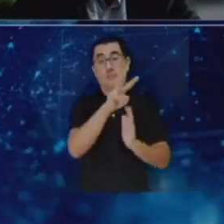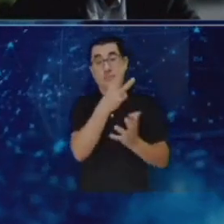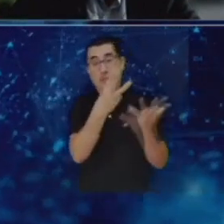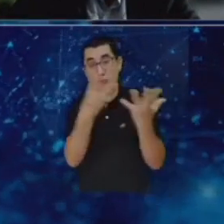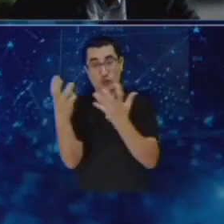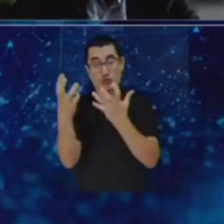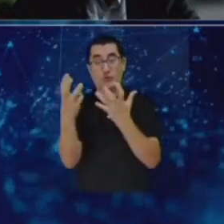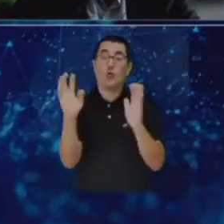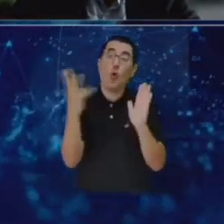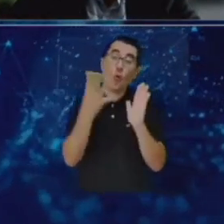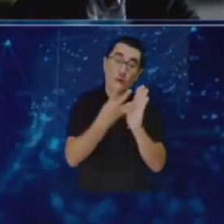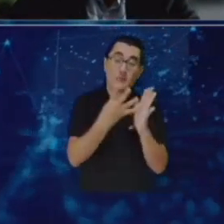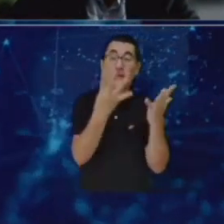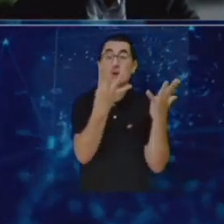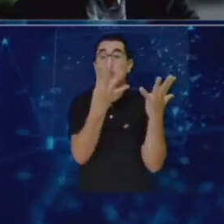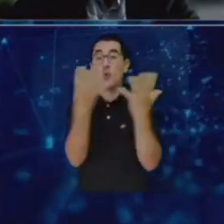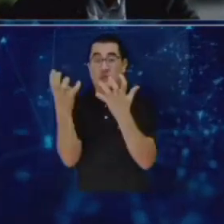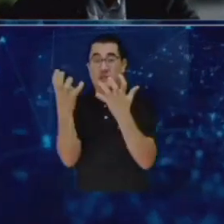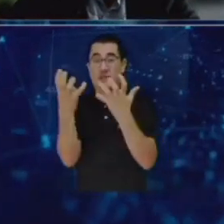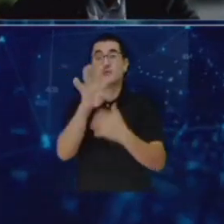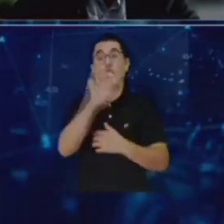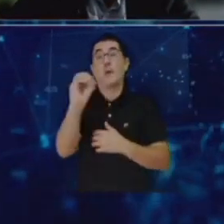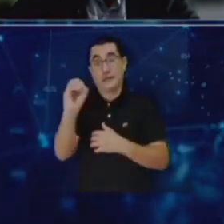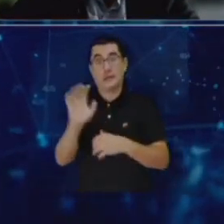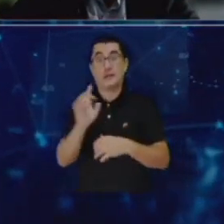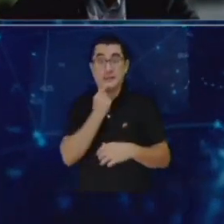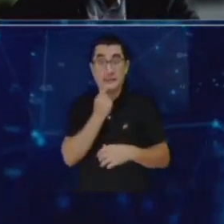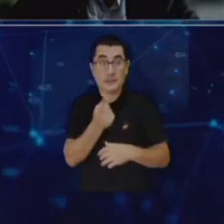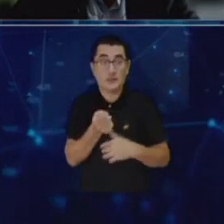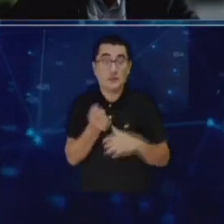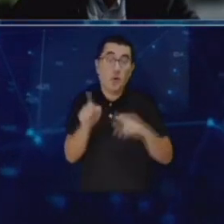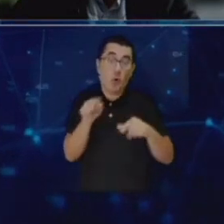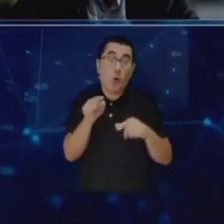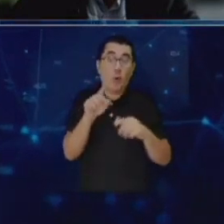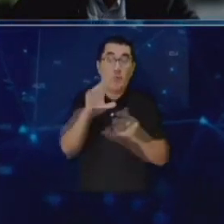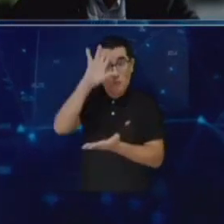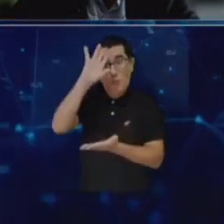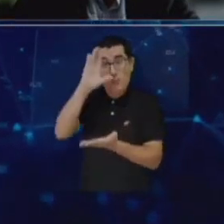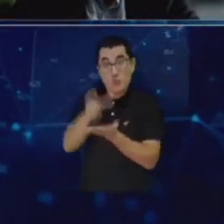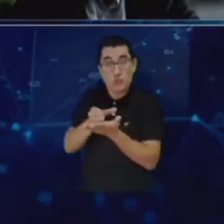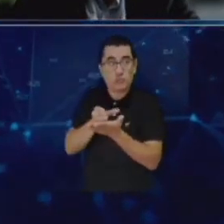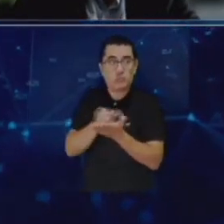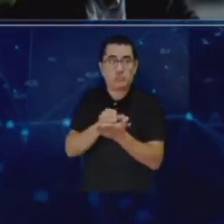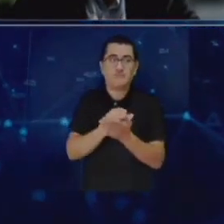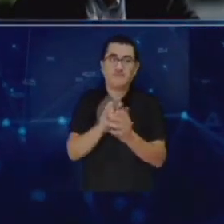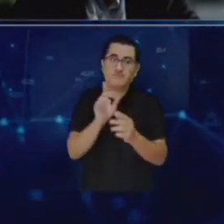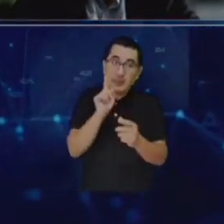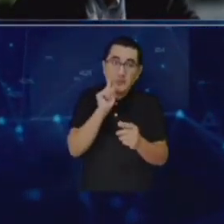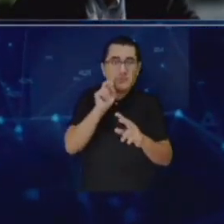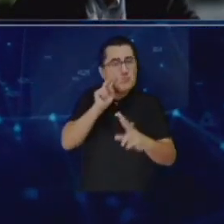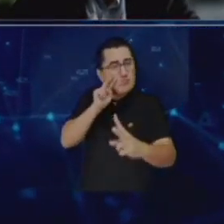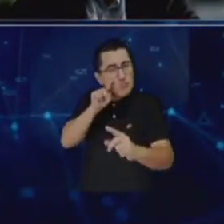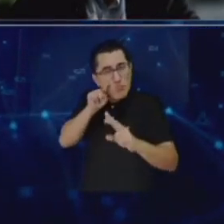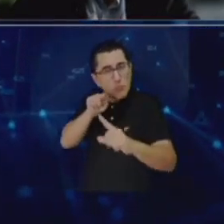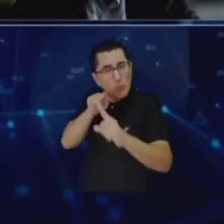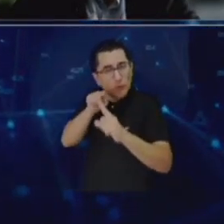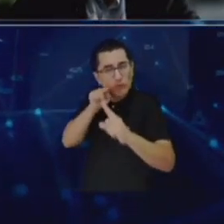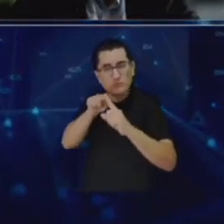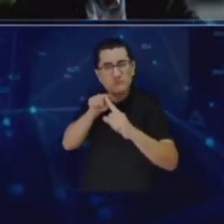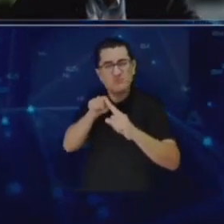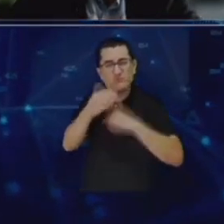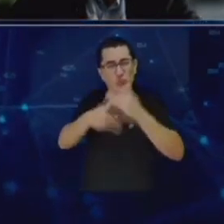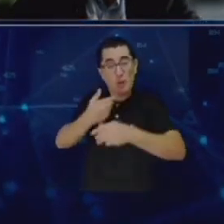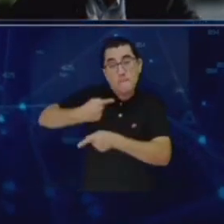4.990. Y un punto de vista adicional también que precisamente busca que estos estudios se lleven a cabo con